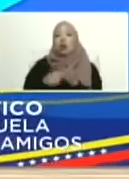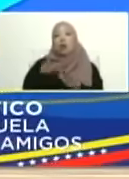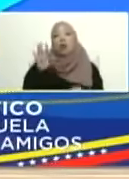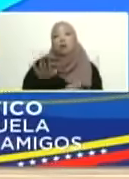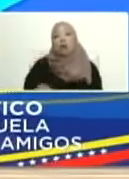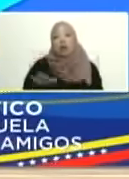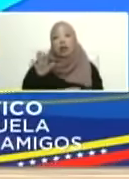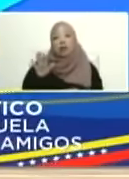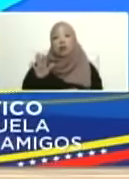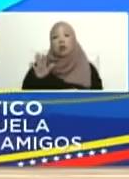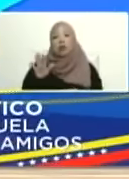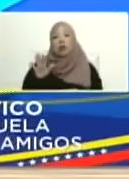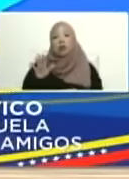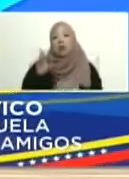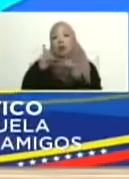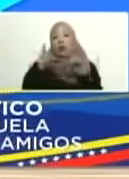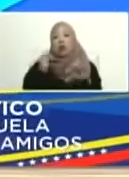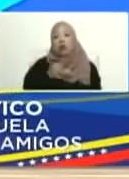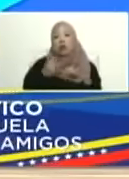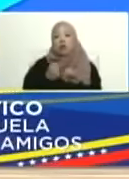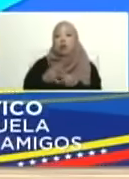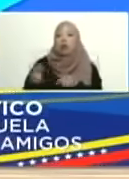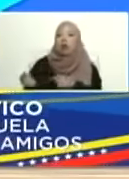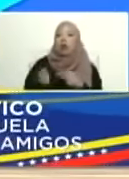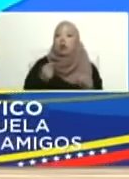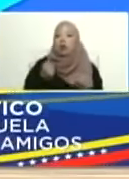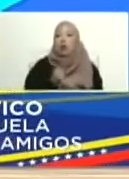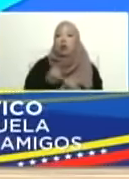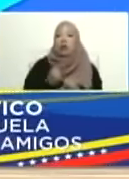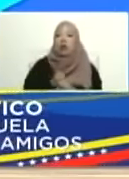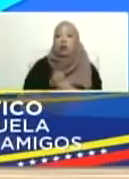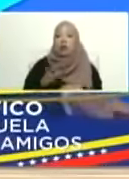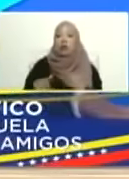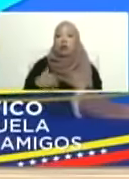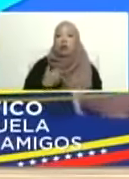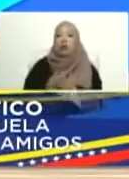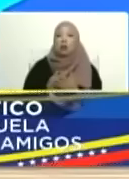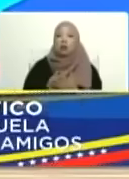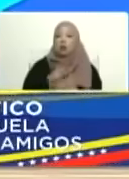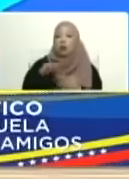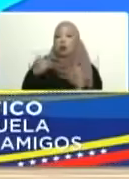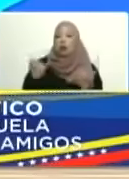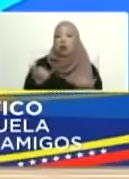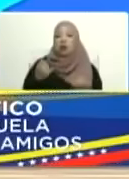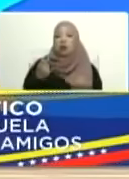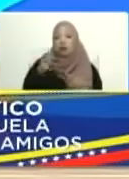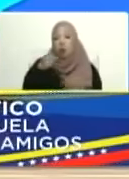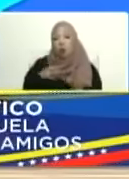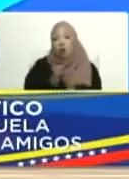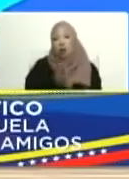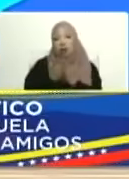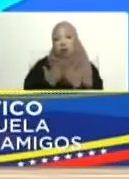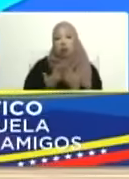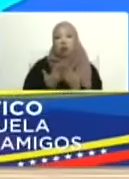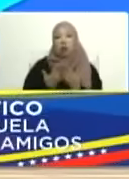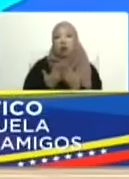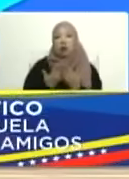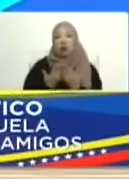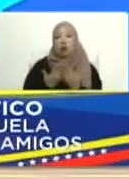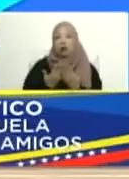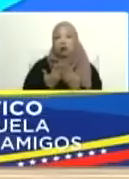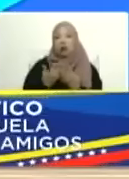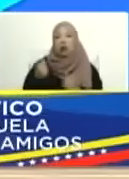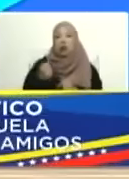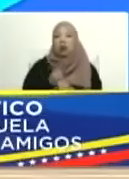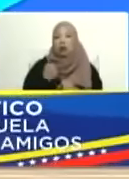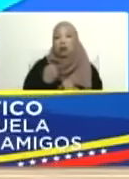adelante? Que la ExxonMobil llegó, se posicionó. Tengo este libro que no hemos